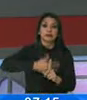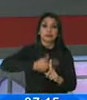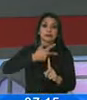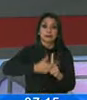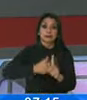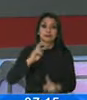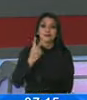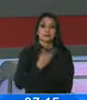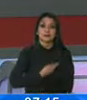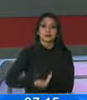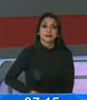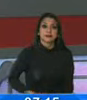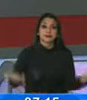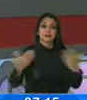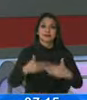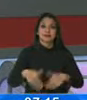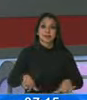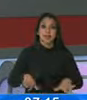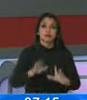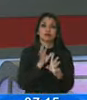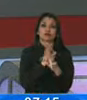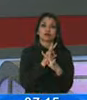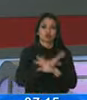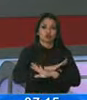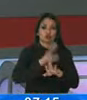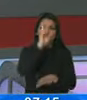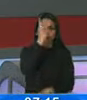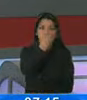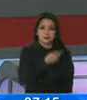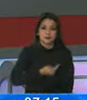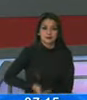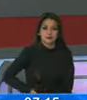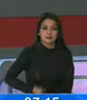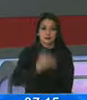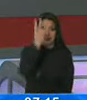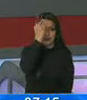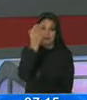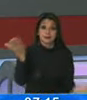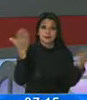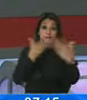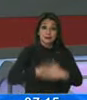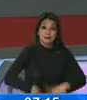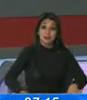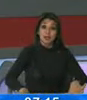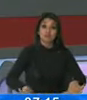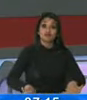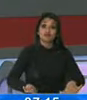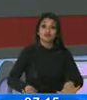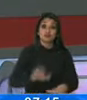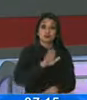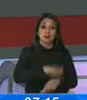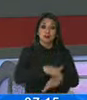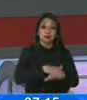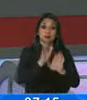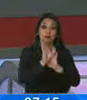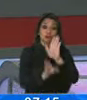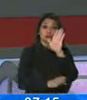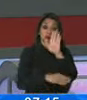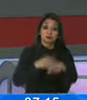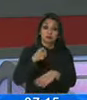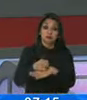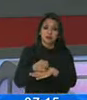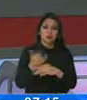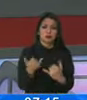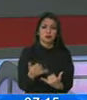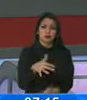ausencia temporal del vicepresidente sin funciones, Jorge Glass. Finalizado dicho plazo, establecido por la Constitución, surge